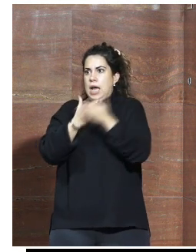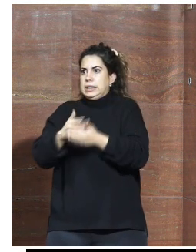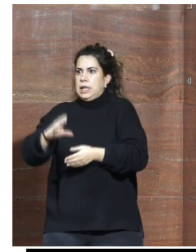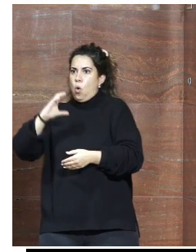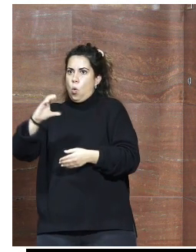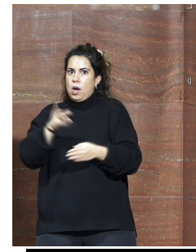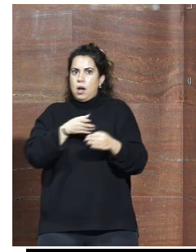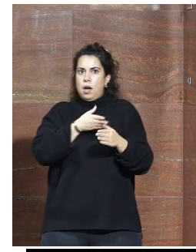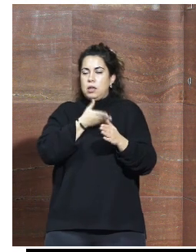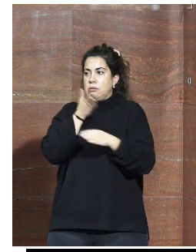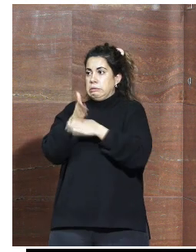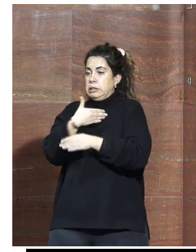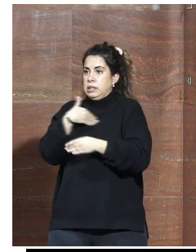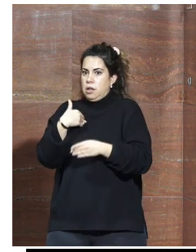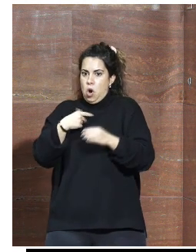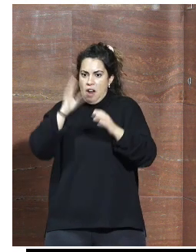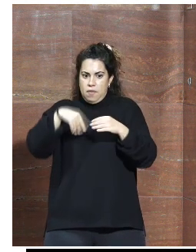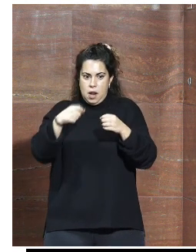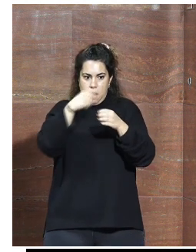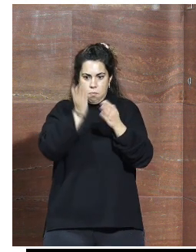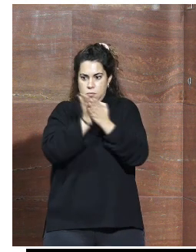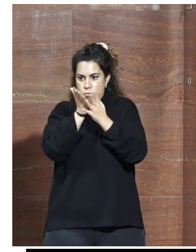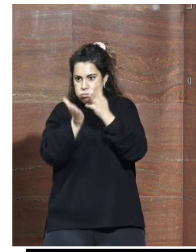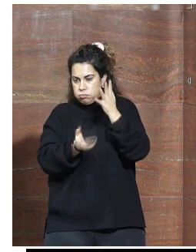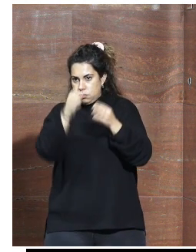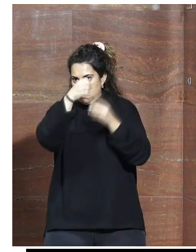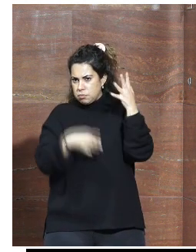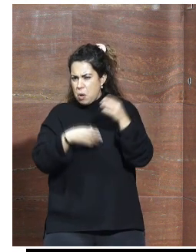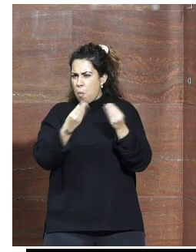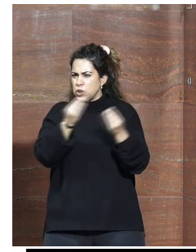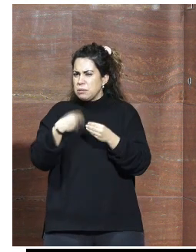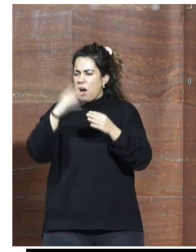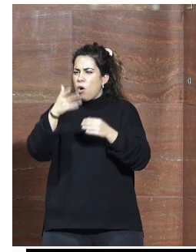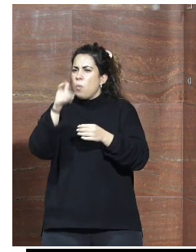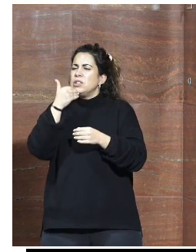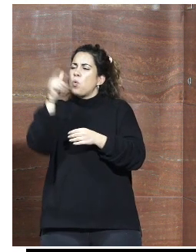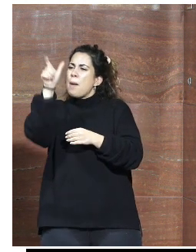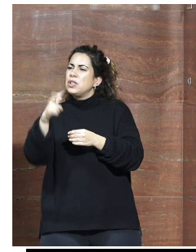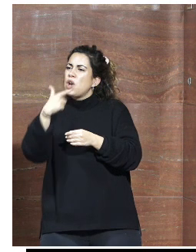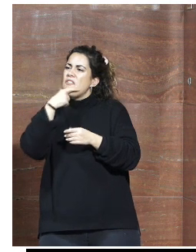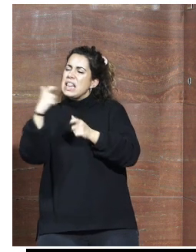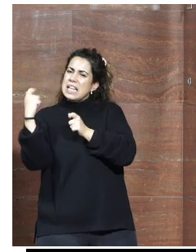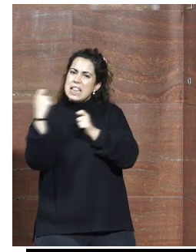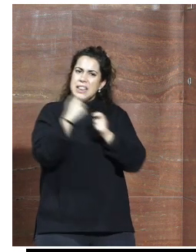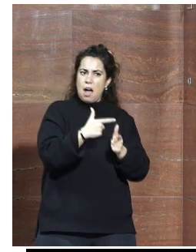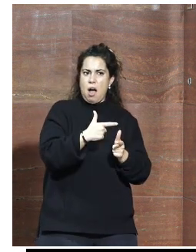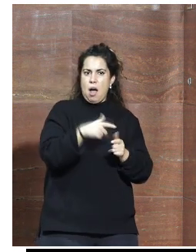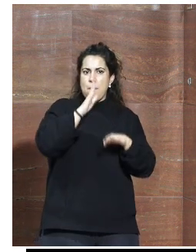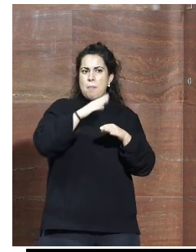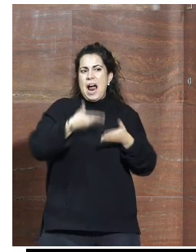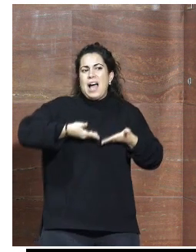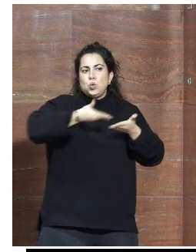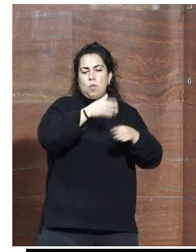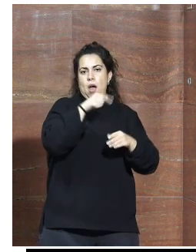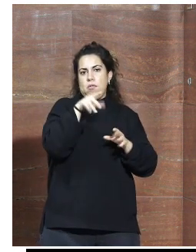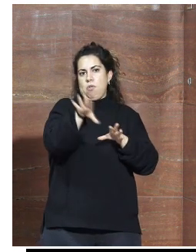múltiples posibilidades de hacerlo, ¿no? Alguien que, existe alguna iniciativa, es la pregunta, un facilitador humano que ayude a tomar la decisión de qué